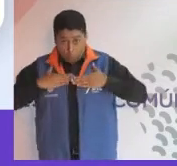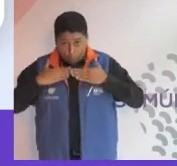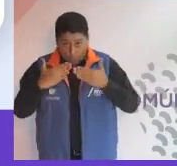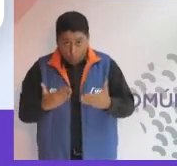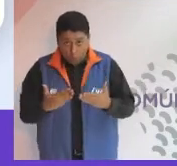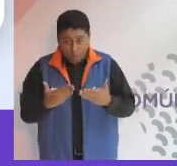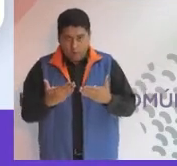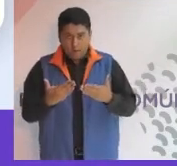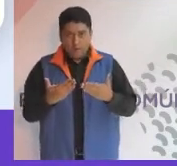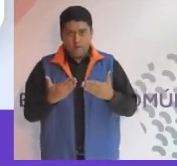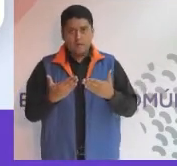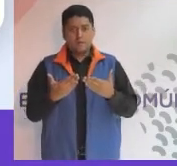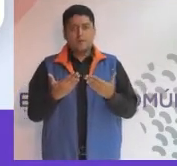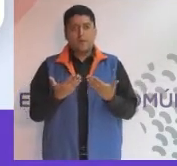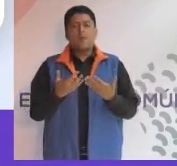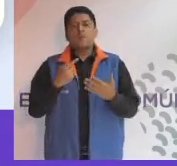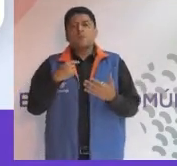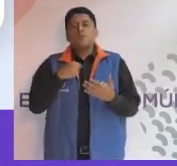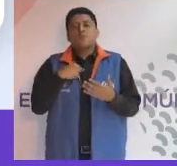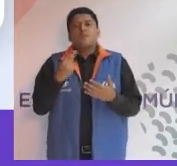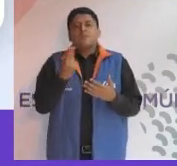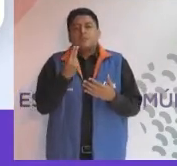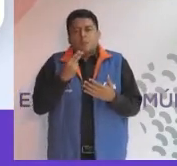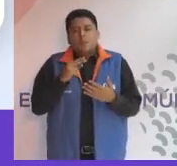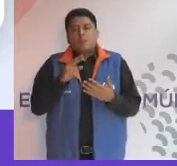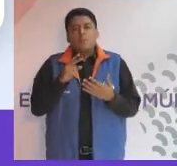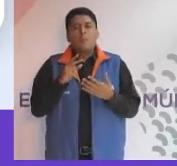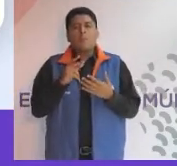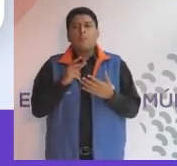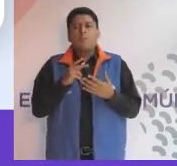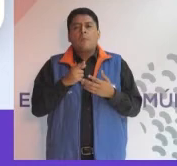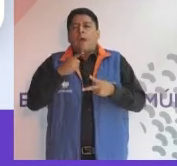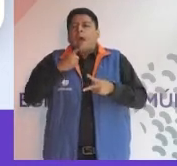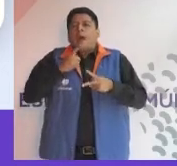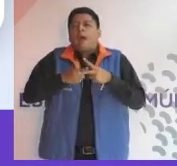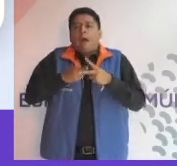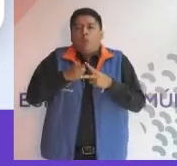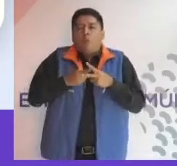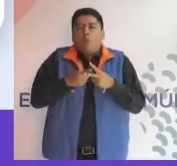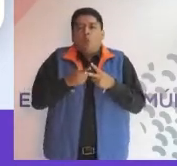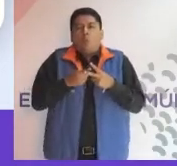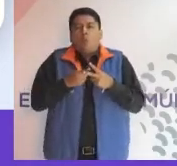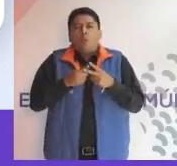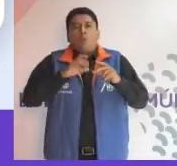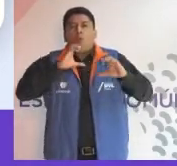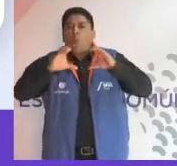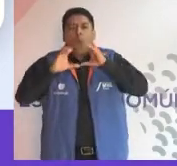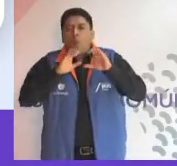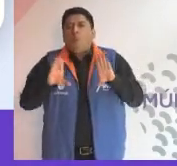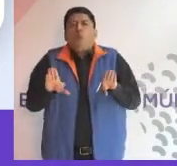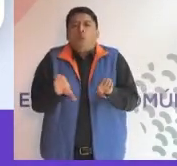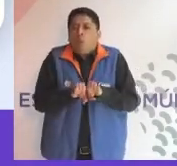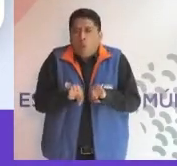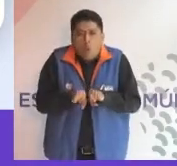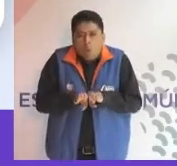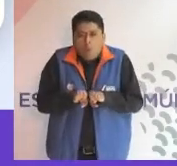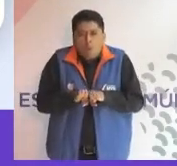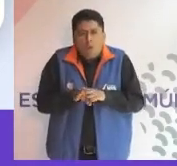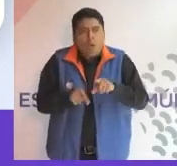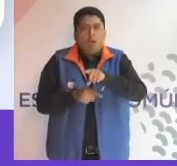de impacto y de cómo se comunica. Es todo un tema, ¿no? Es toda una